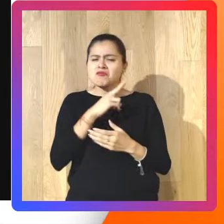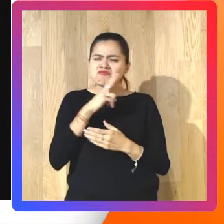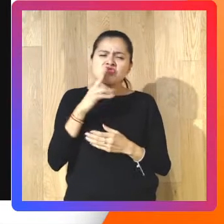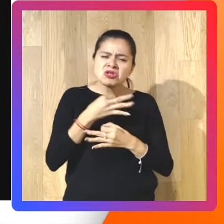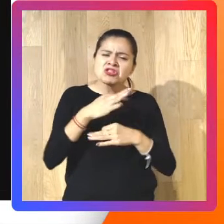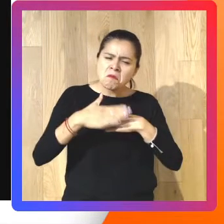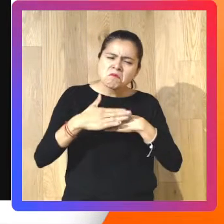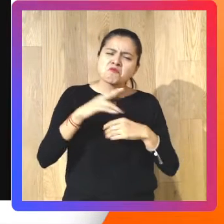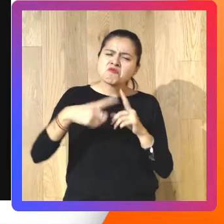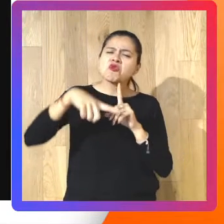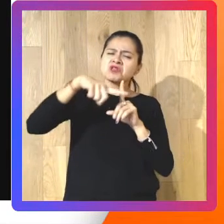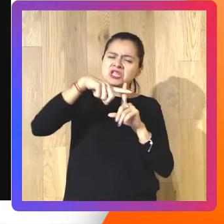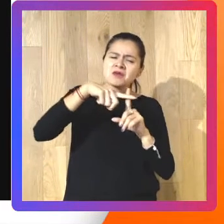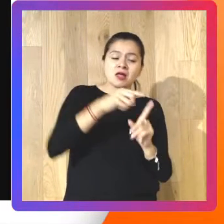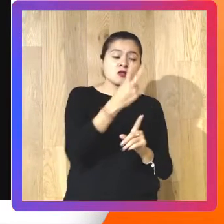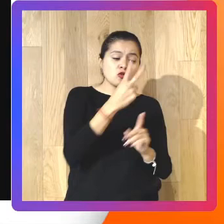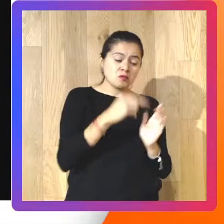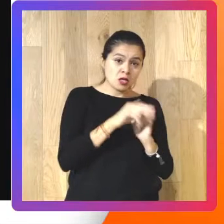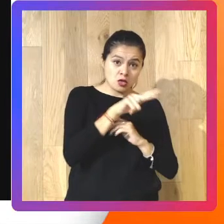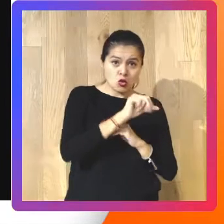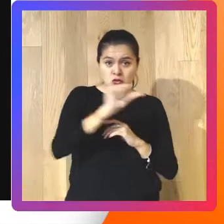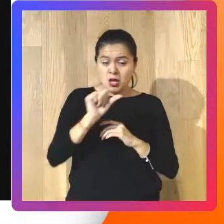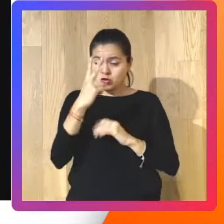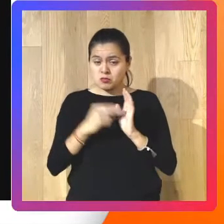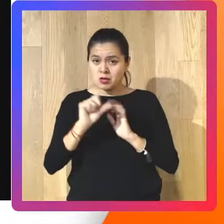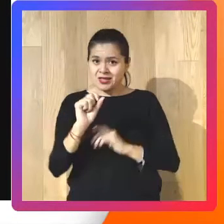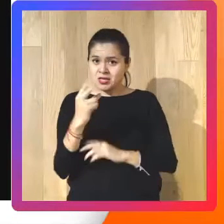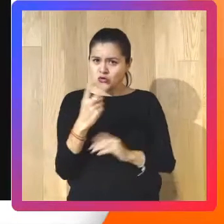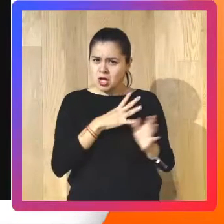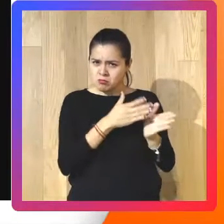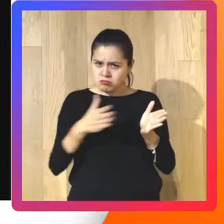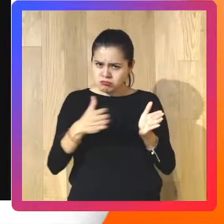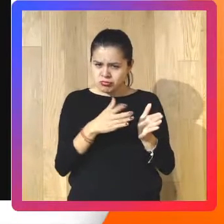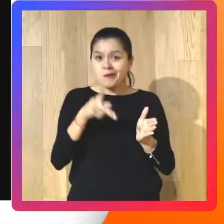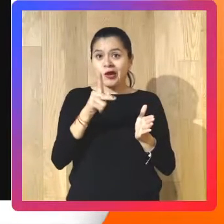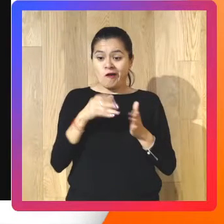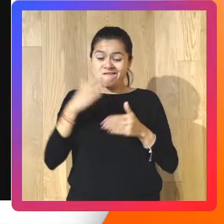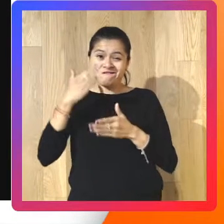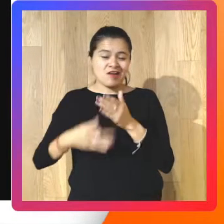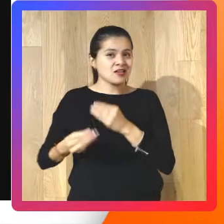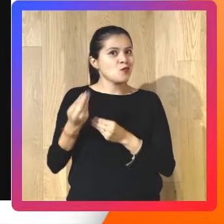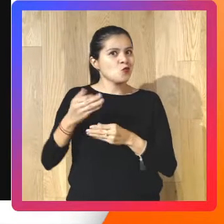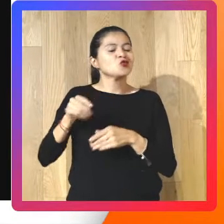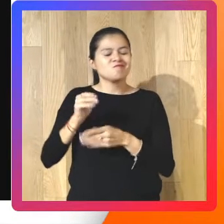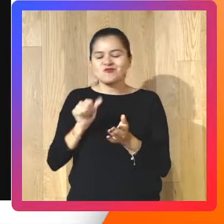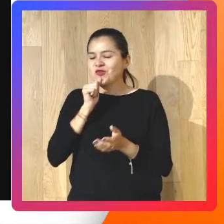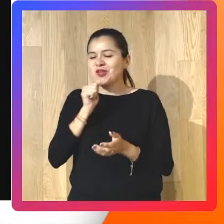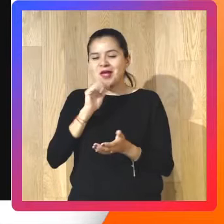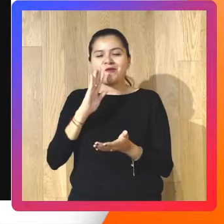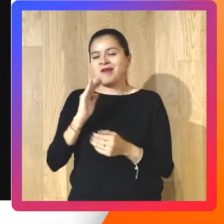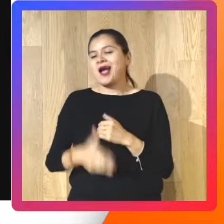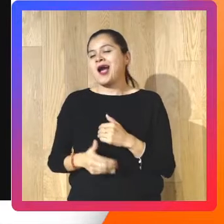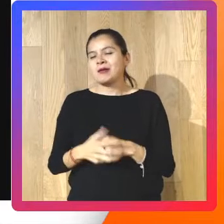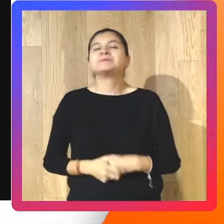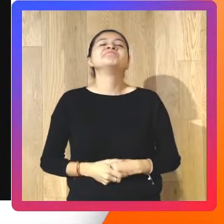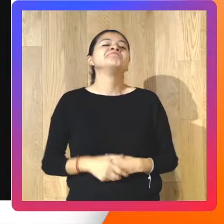sobre todo de 2018 a 2022, pero todavía falta mucho. Ahora, sí es muy importante dejar